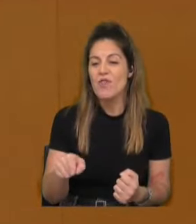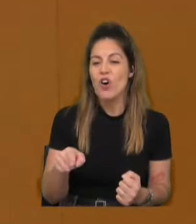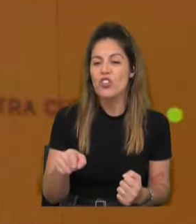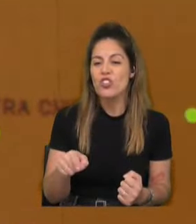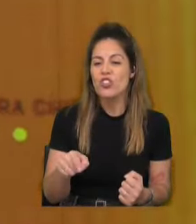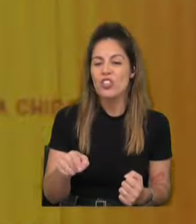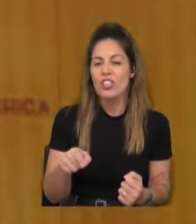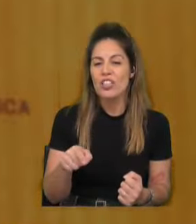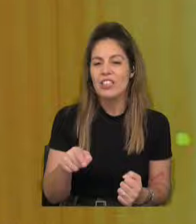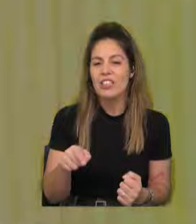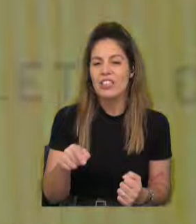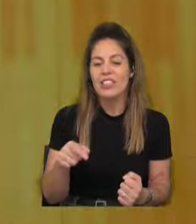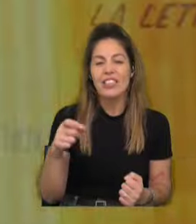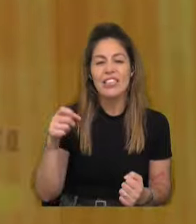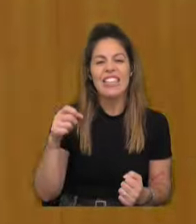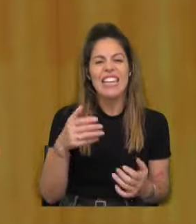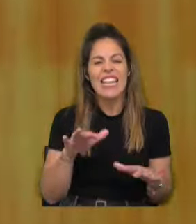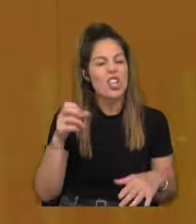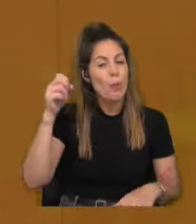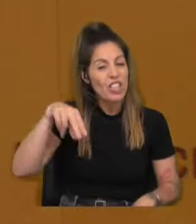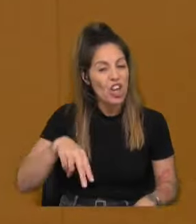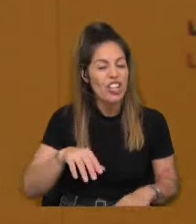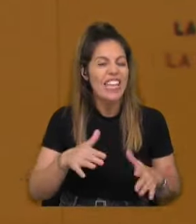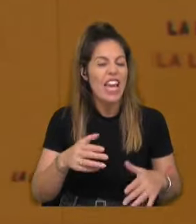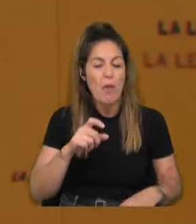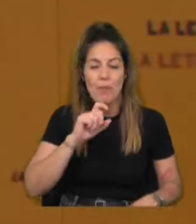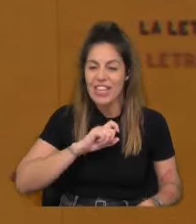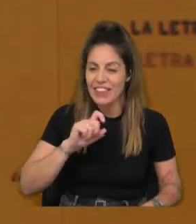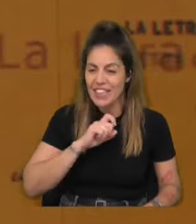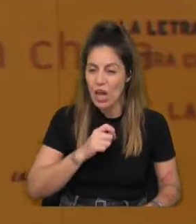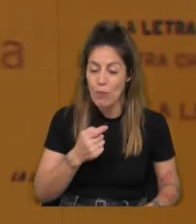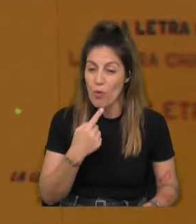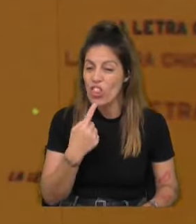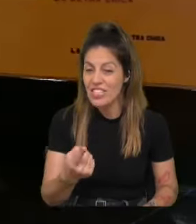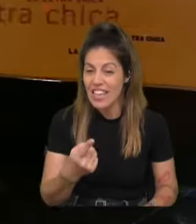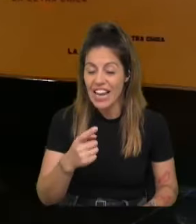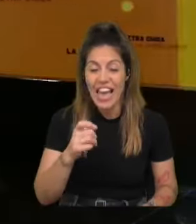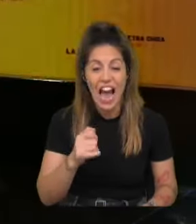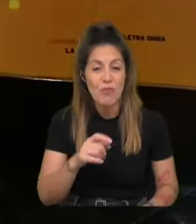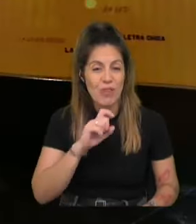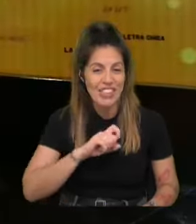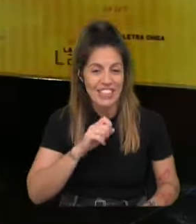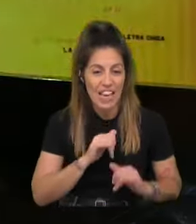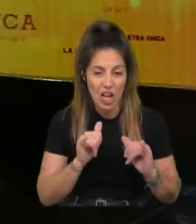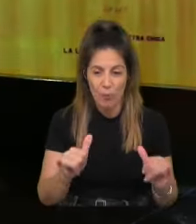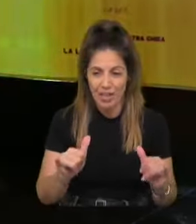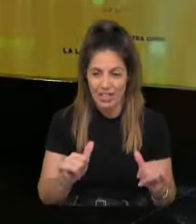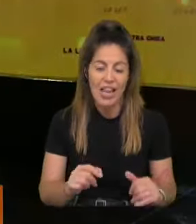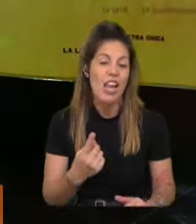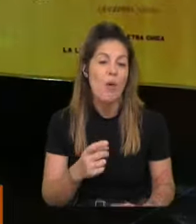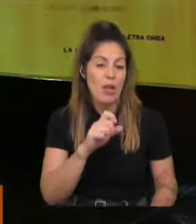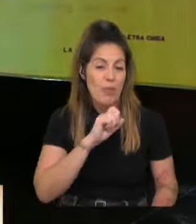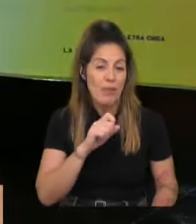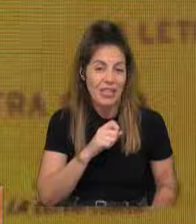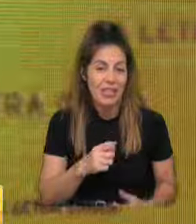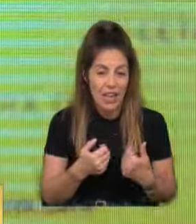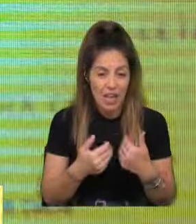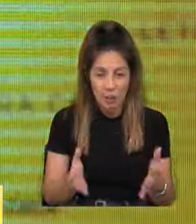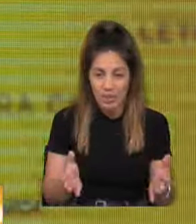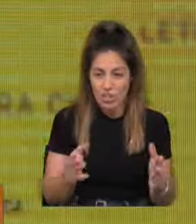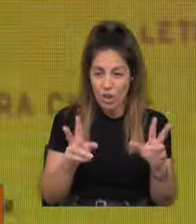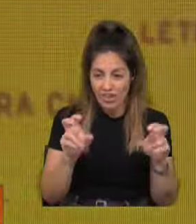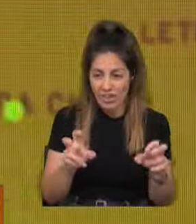que es opinión y que te parece que es mentira porque hablabas de mentiras en la campaña bueno la primer mentira es la que inició esta coyuntura la que estamos